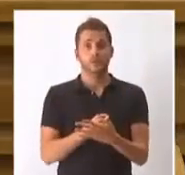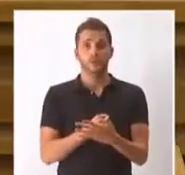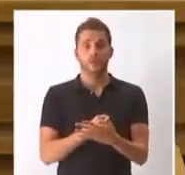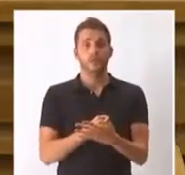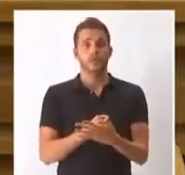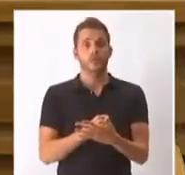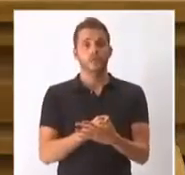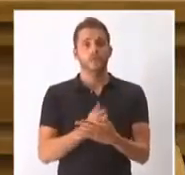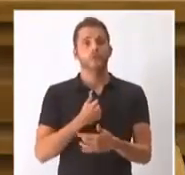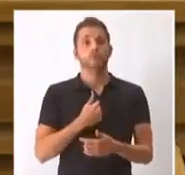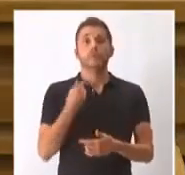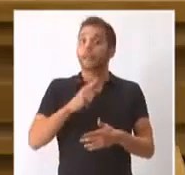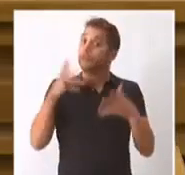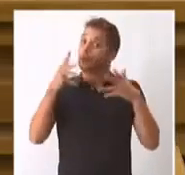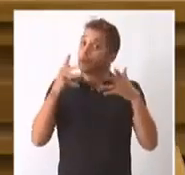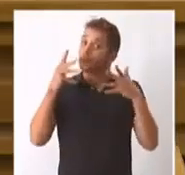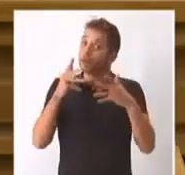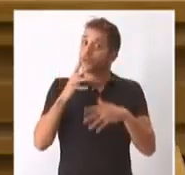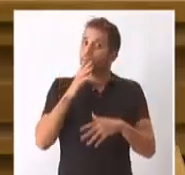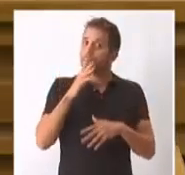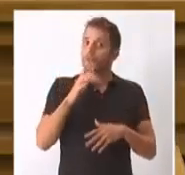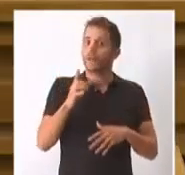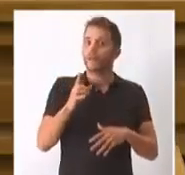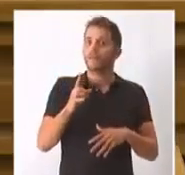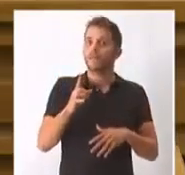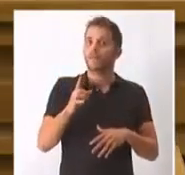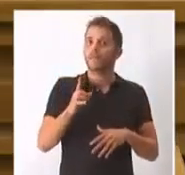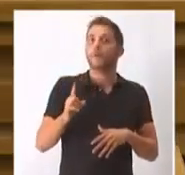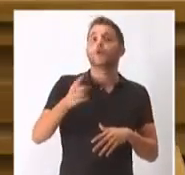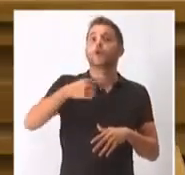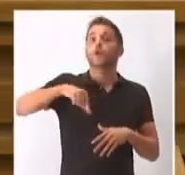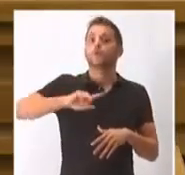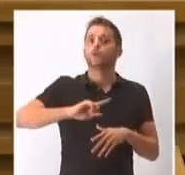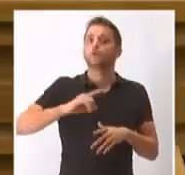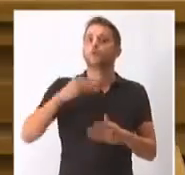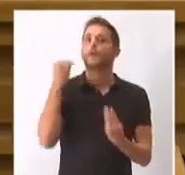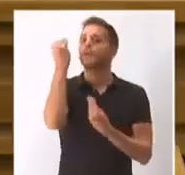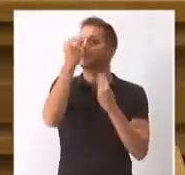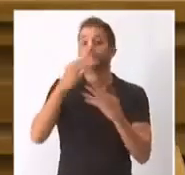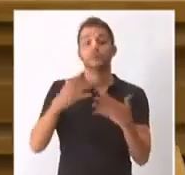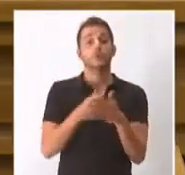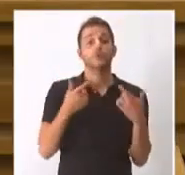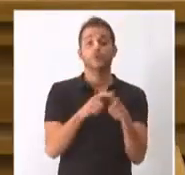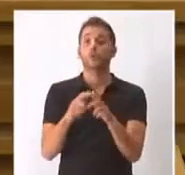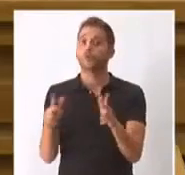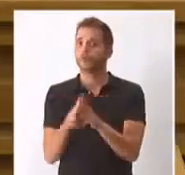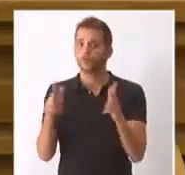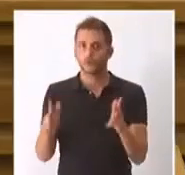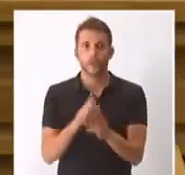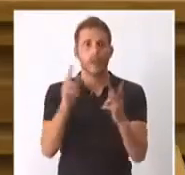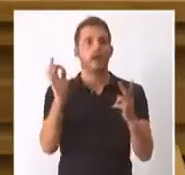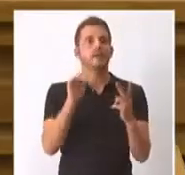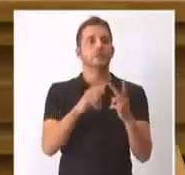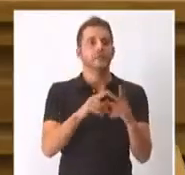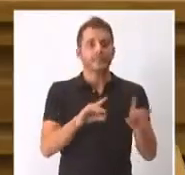también se lo aconsejo que no dejen mucha gente sin tener en su pensamiento de todos los sectores sociales de todos los